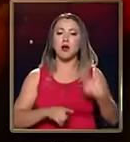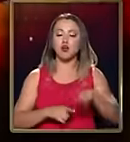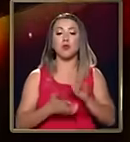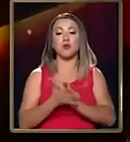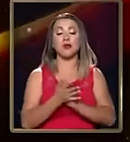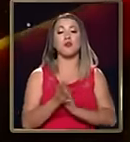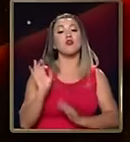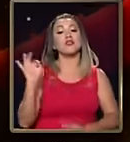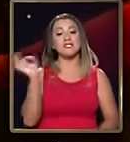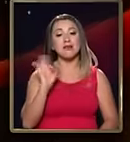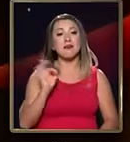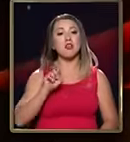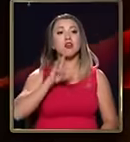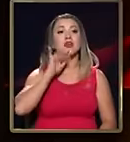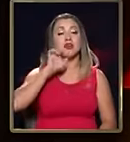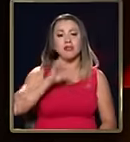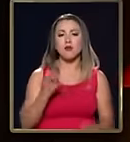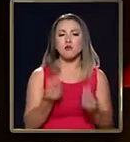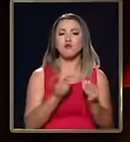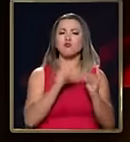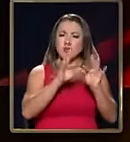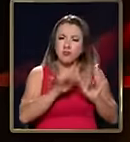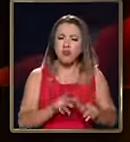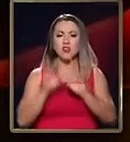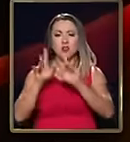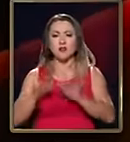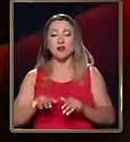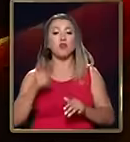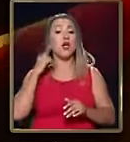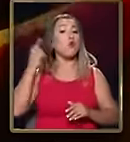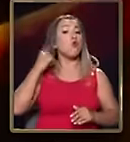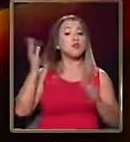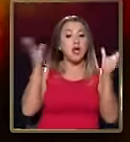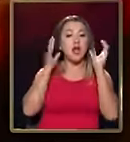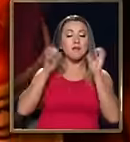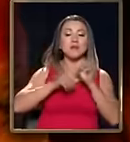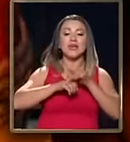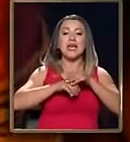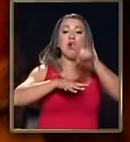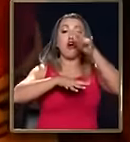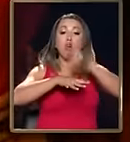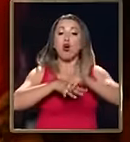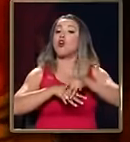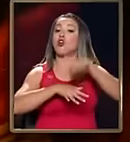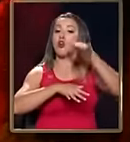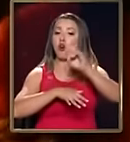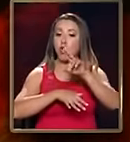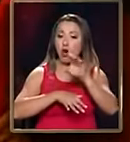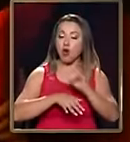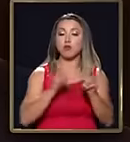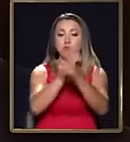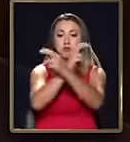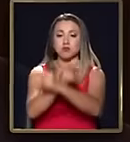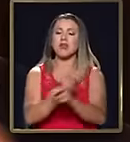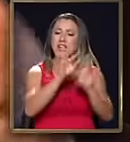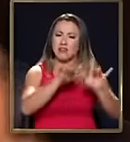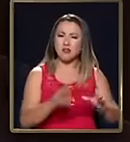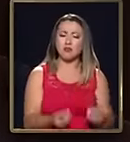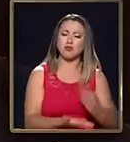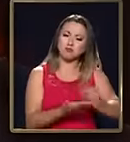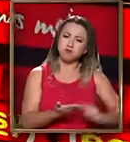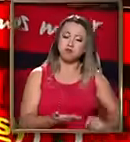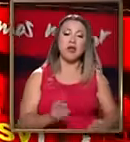Sábados Gigantes, escribiste tantos libretos para el Happening con Ja. Escribiste tantos libretos para